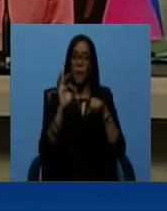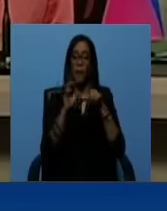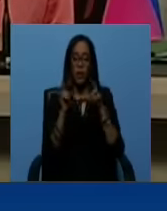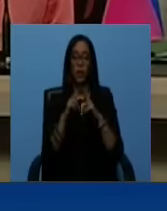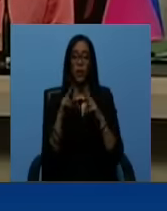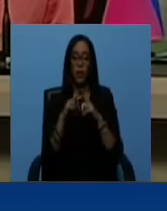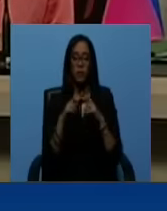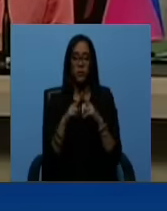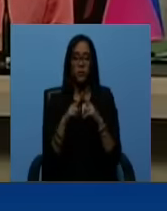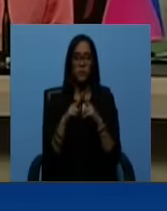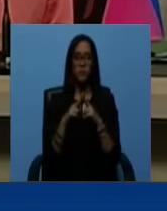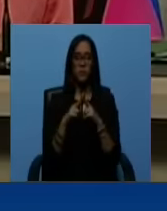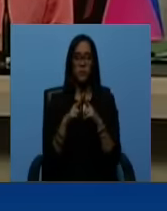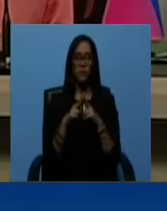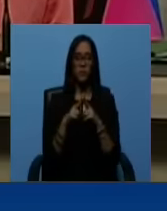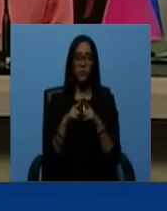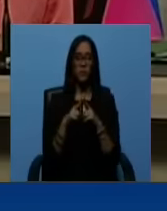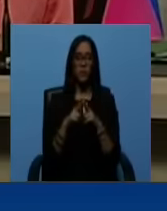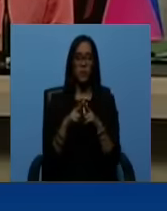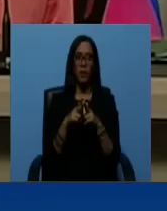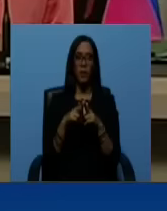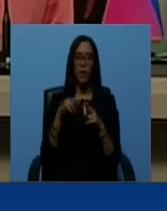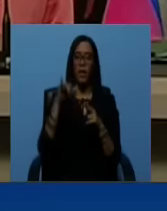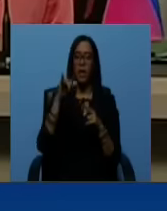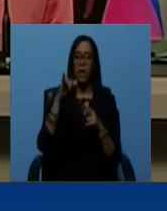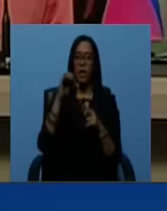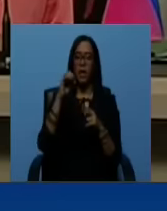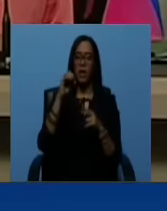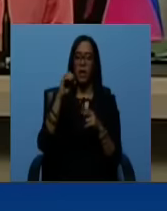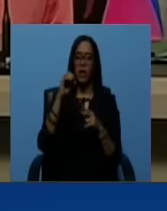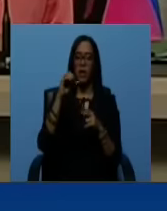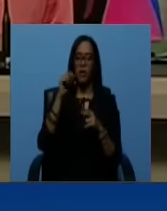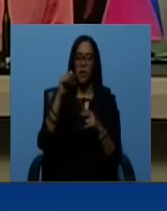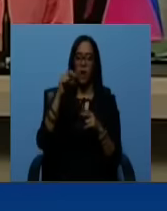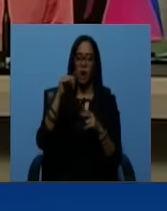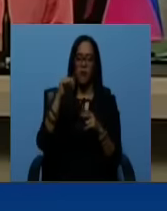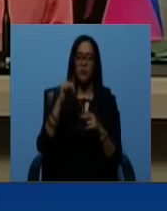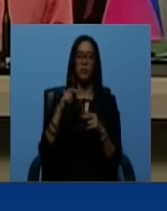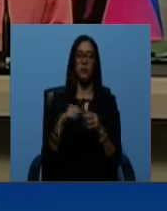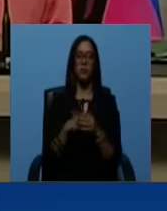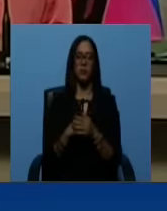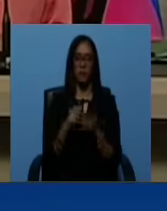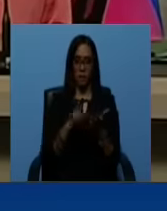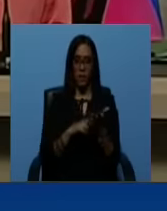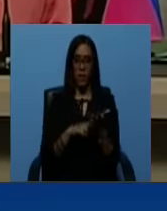conocidas, el yuan o renminbi, ¿verdad?